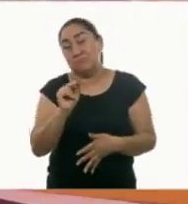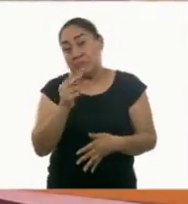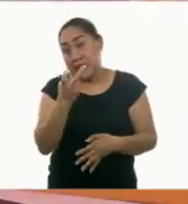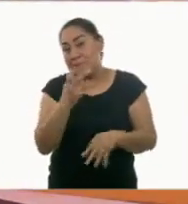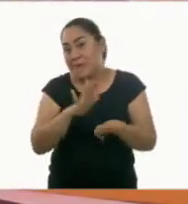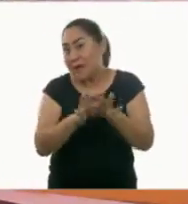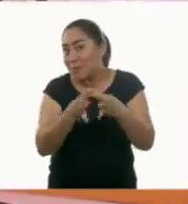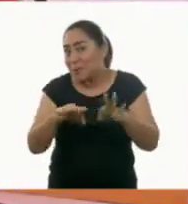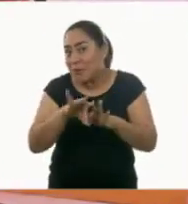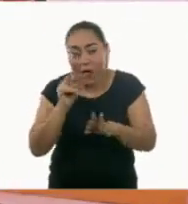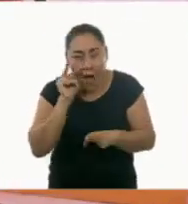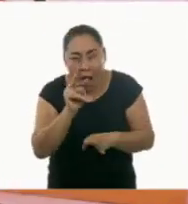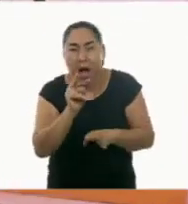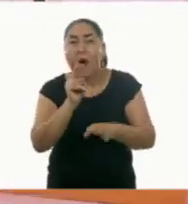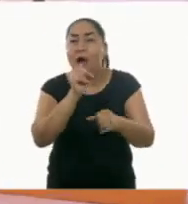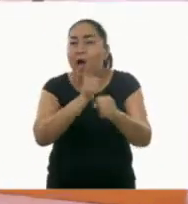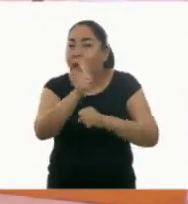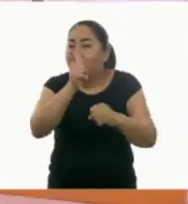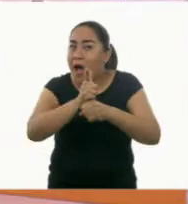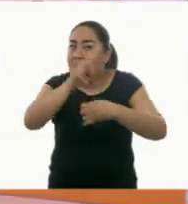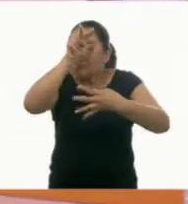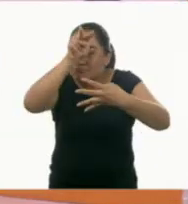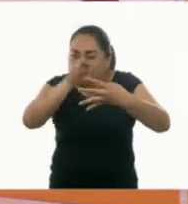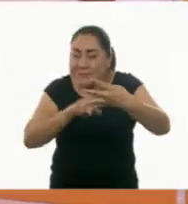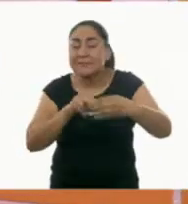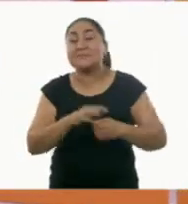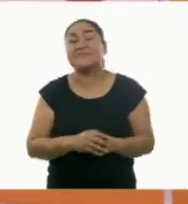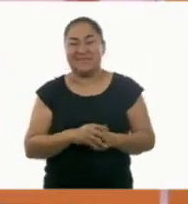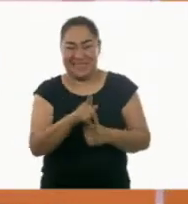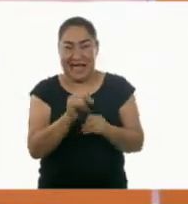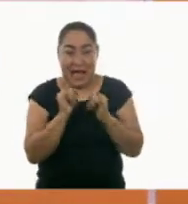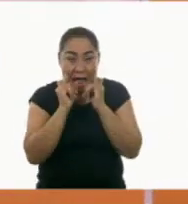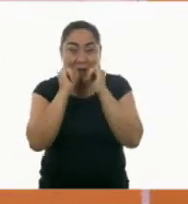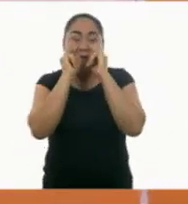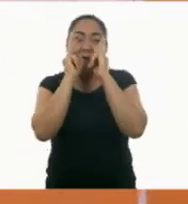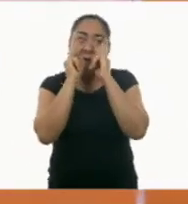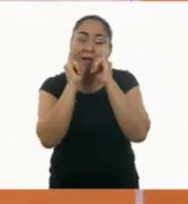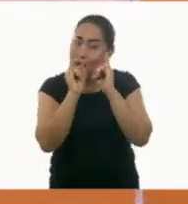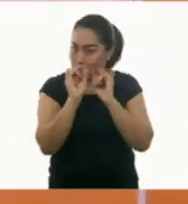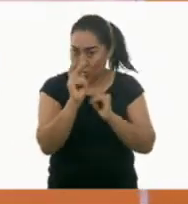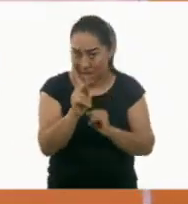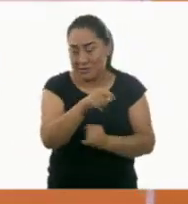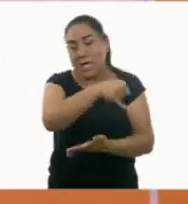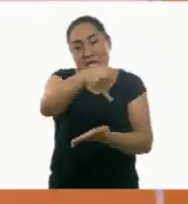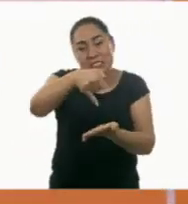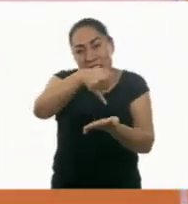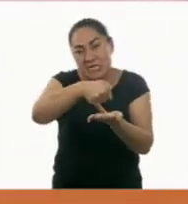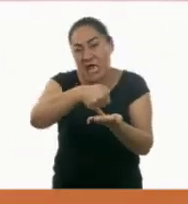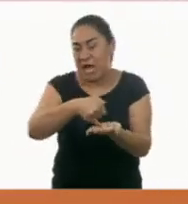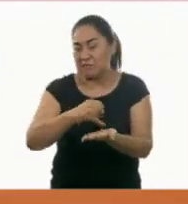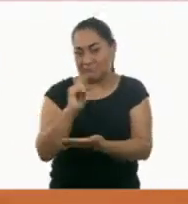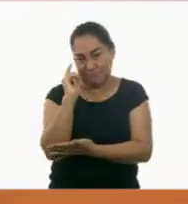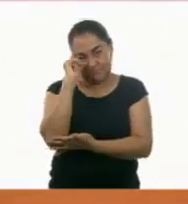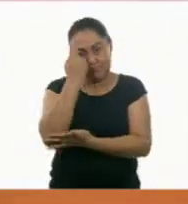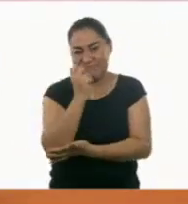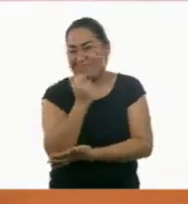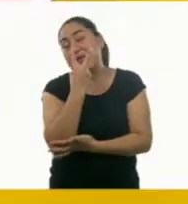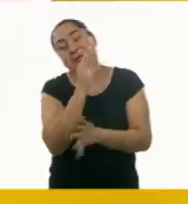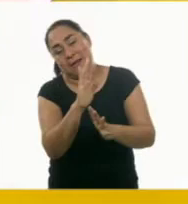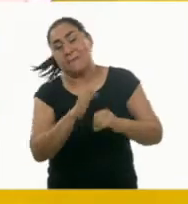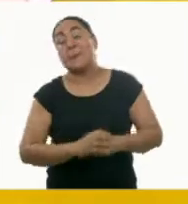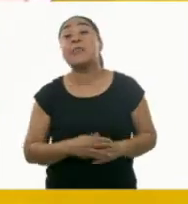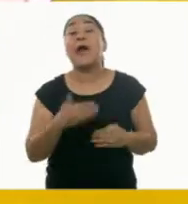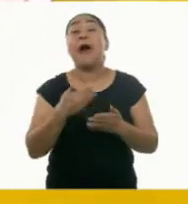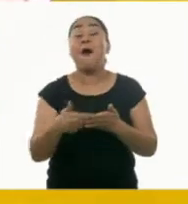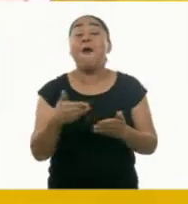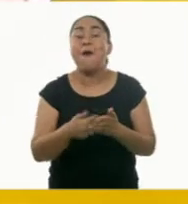canción. Y bueno, entonces el jabalí que estaba feroz, pues ya se quedó ahí en la isla, enojado, viendo todos enojados, ¿verdad? Y